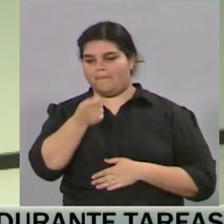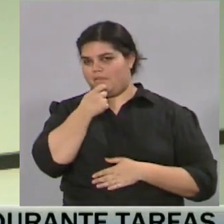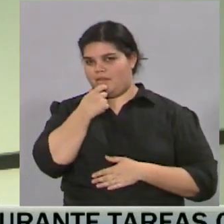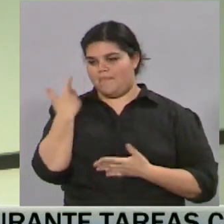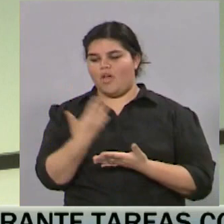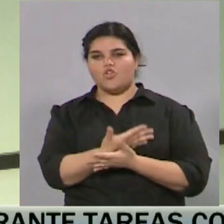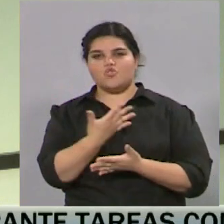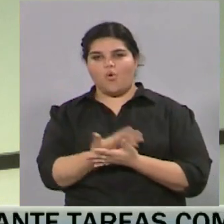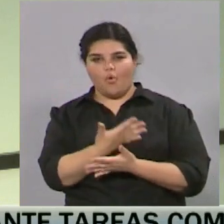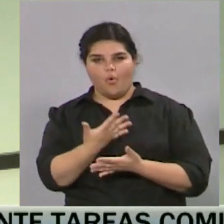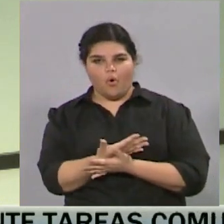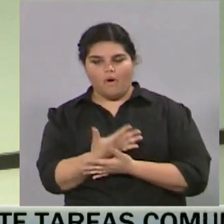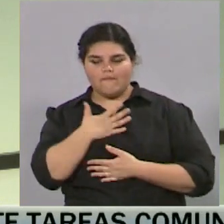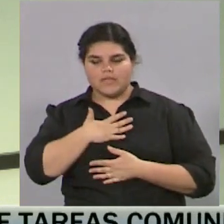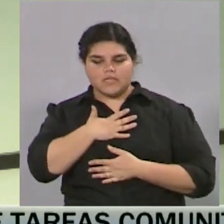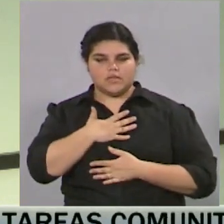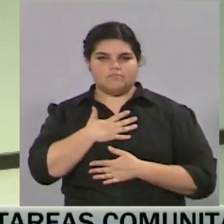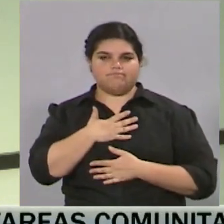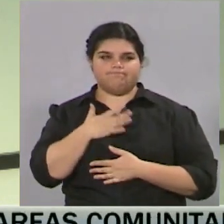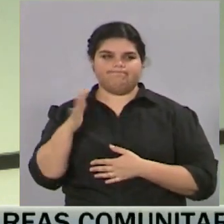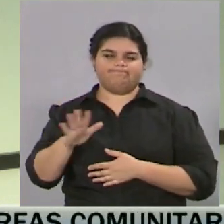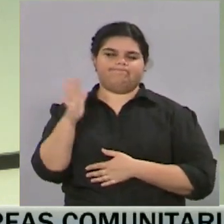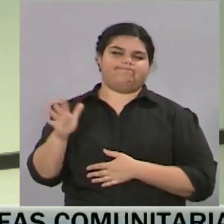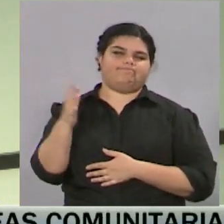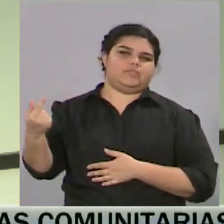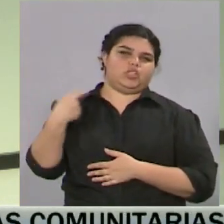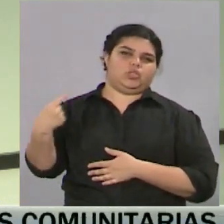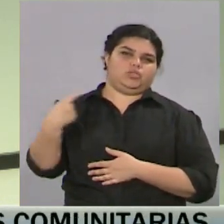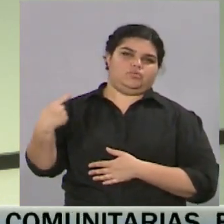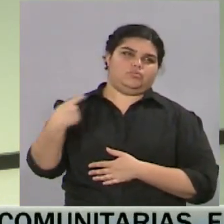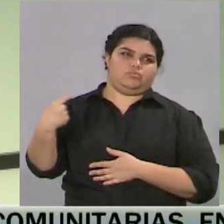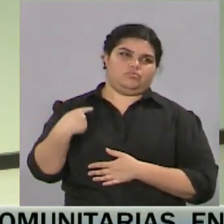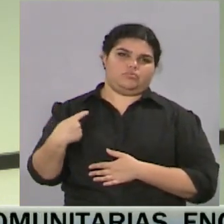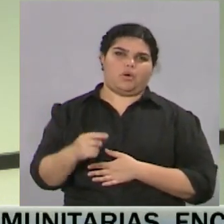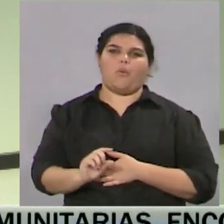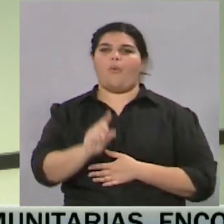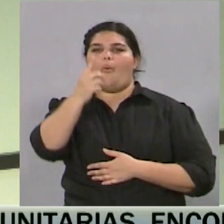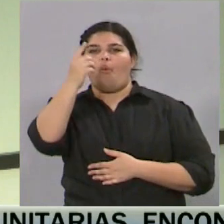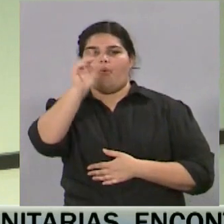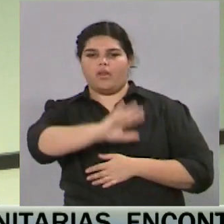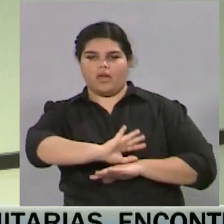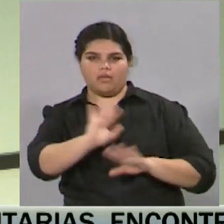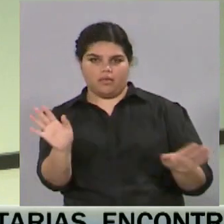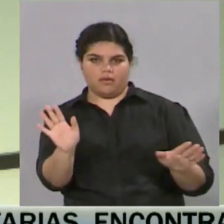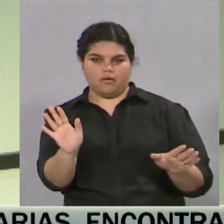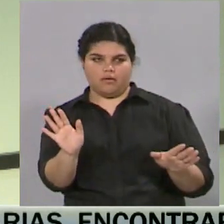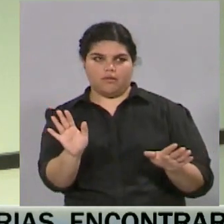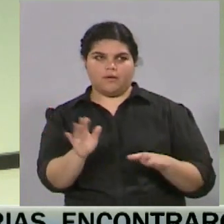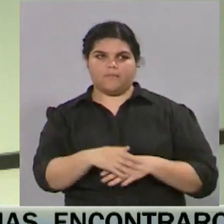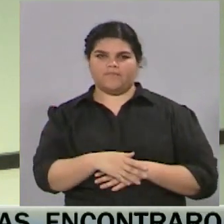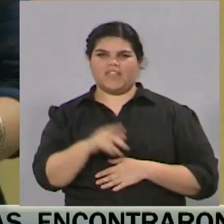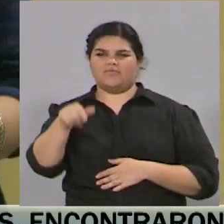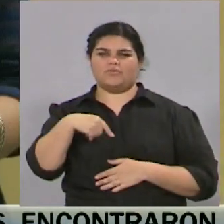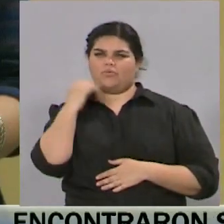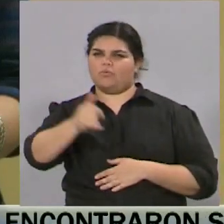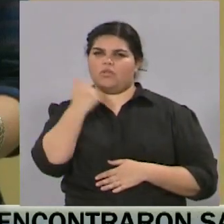un acoso que pasó de un chiste de una sola vez, o sea, acá hablamos de la habitualidad, ¿no?